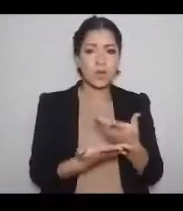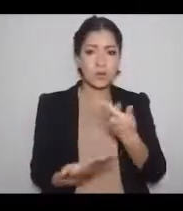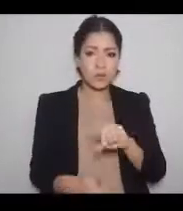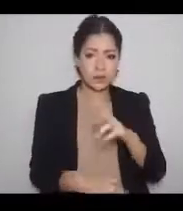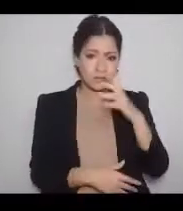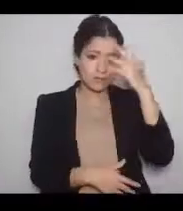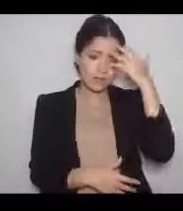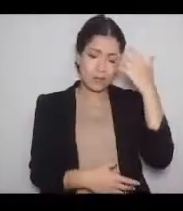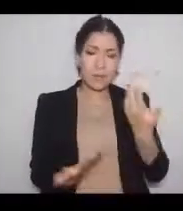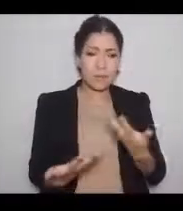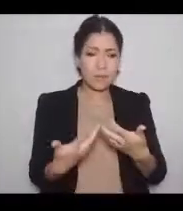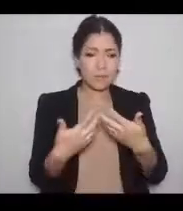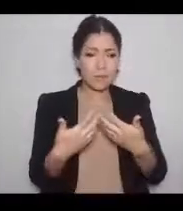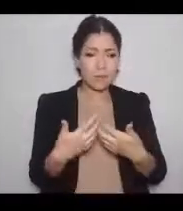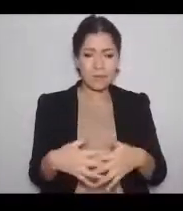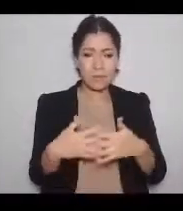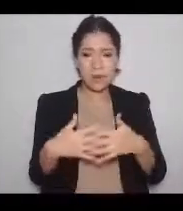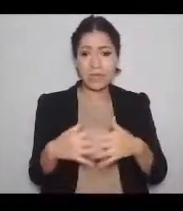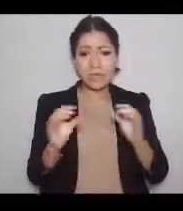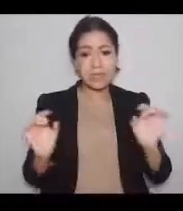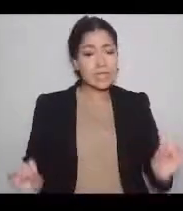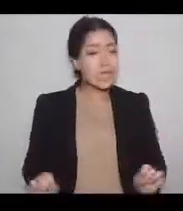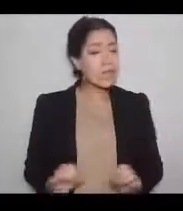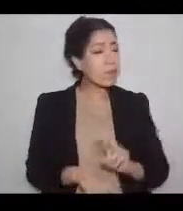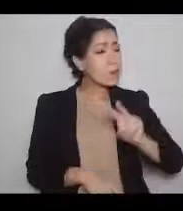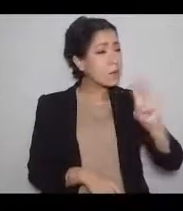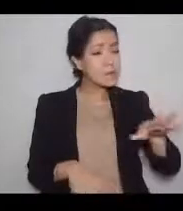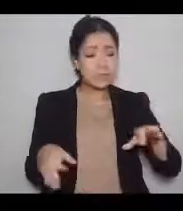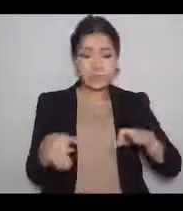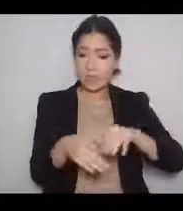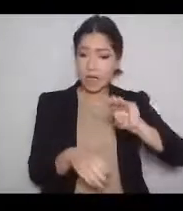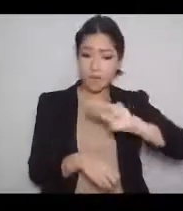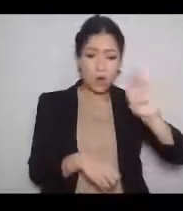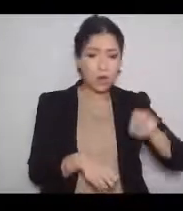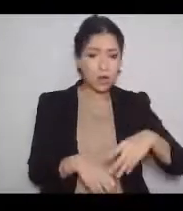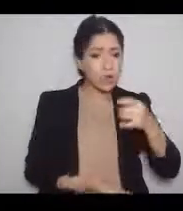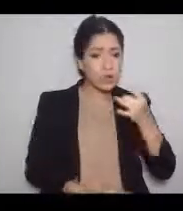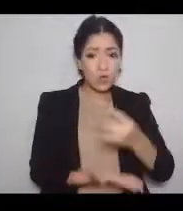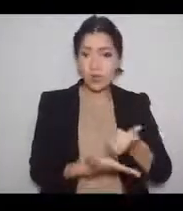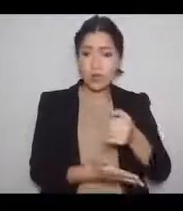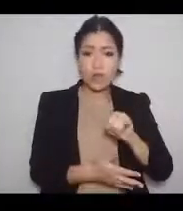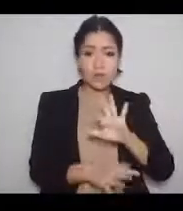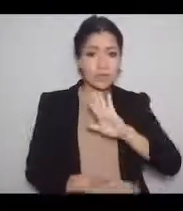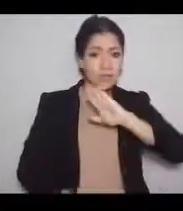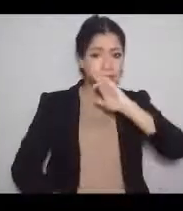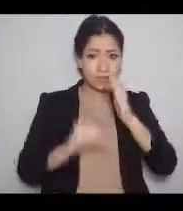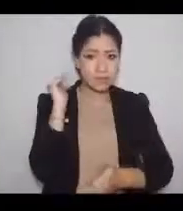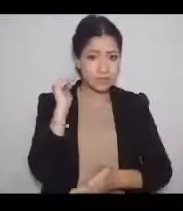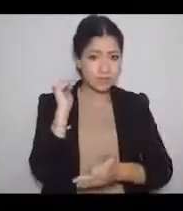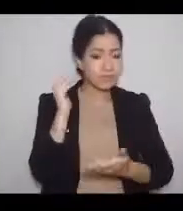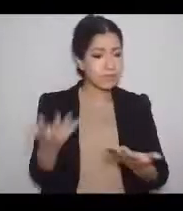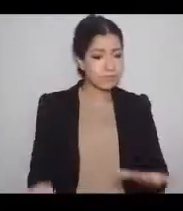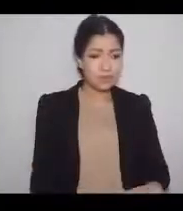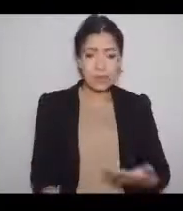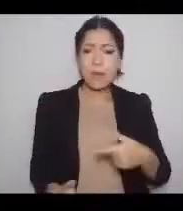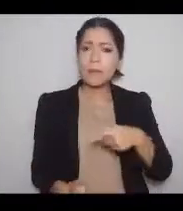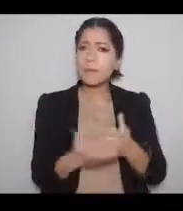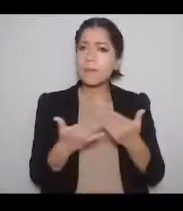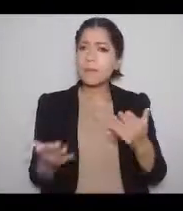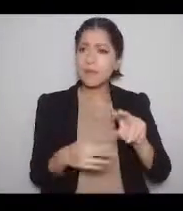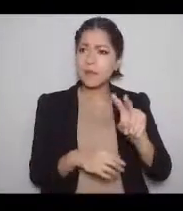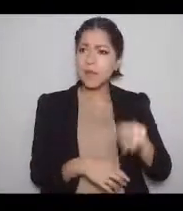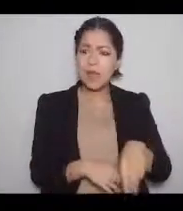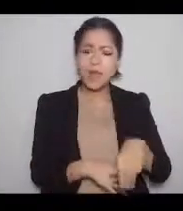derrame cerebral. En esencia, solo hay dos papeles. Hamlet y Lear en realidad es